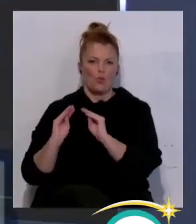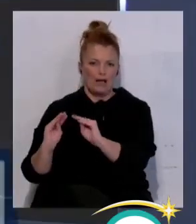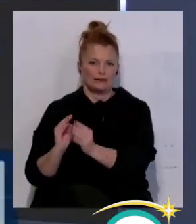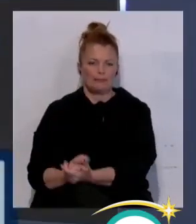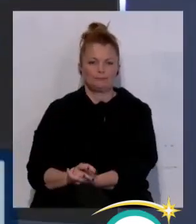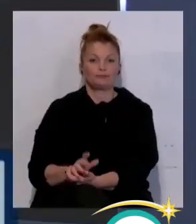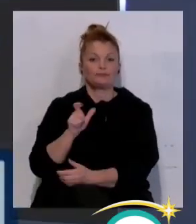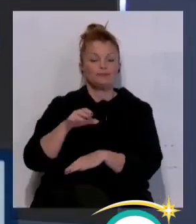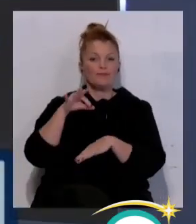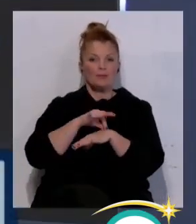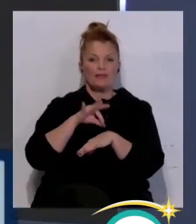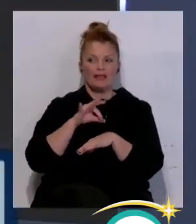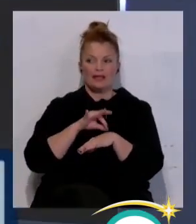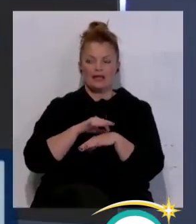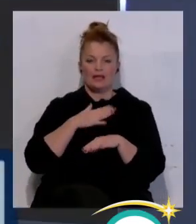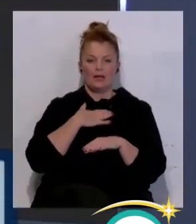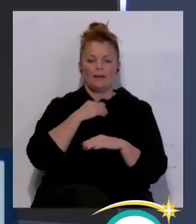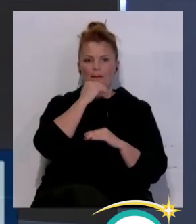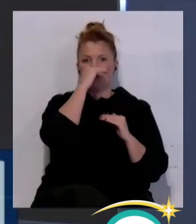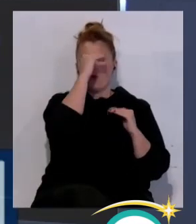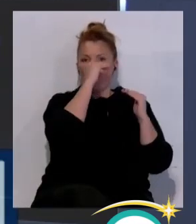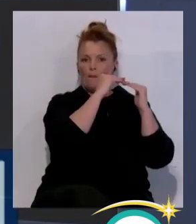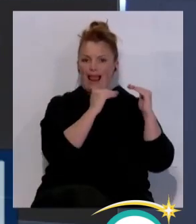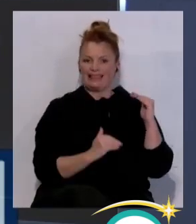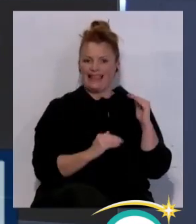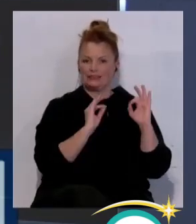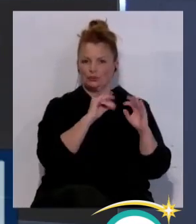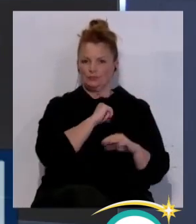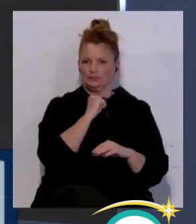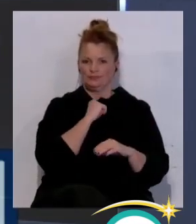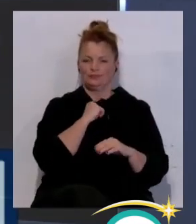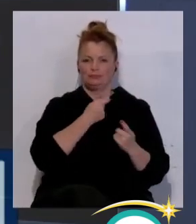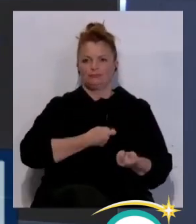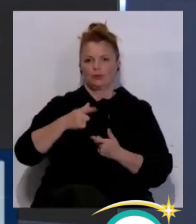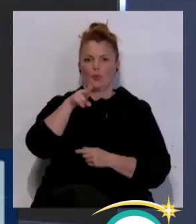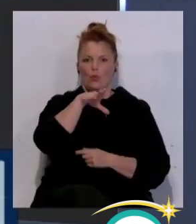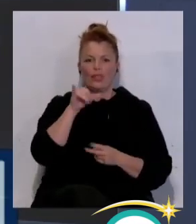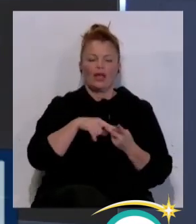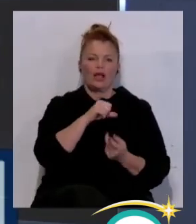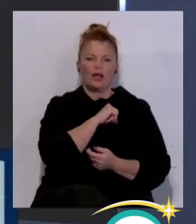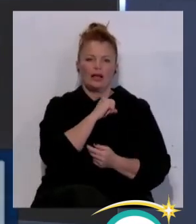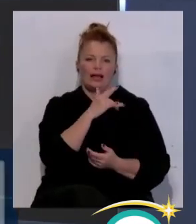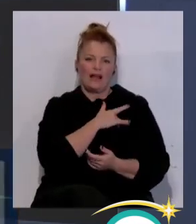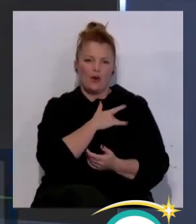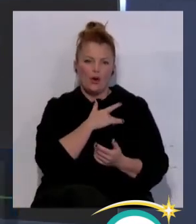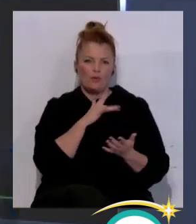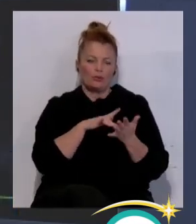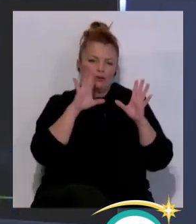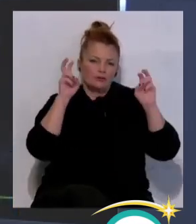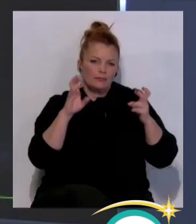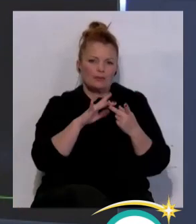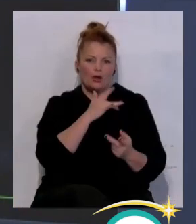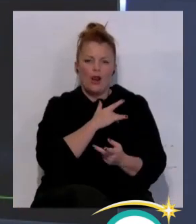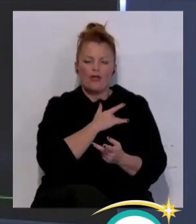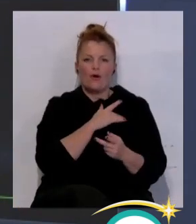pacientes, la mayoría proceden de la planta de hospitalización, son pacientes que han ingresado generalmente en la UCI, en cardiología, por un evento cardíaco, en